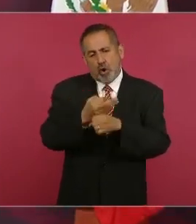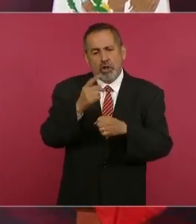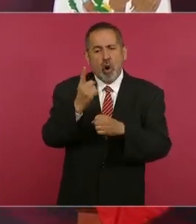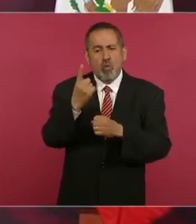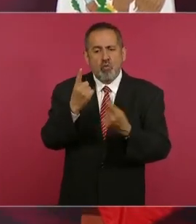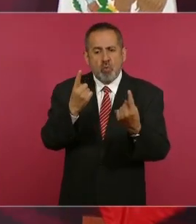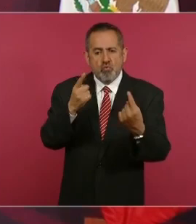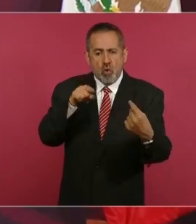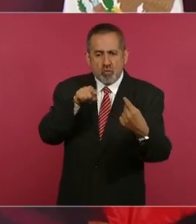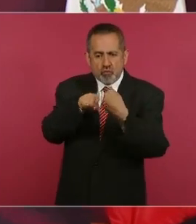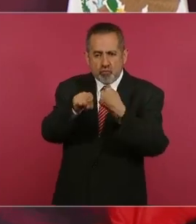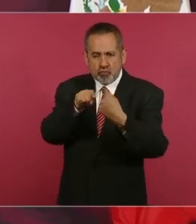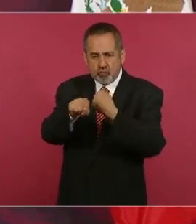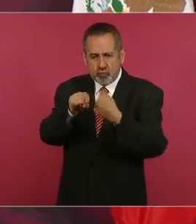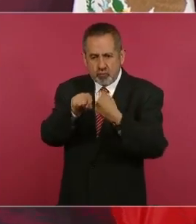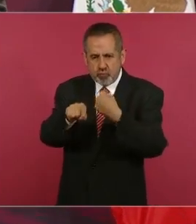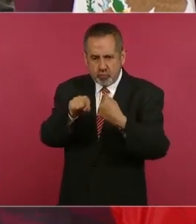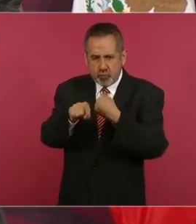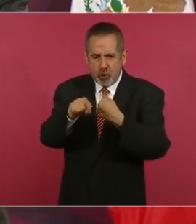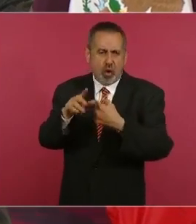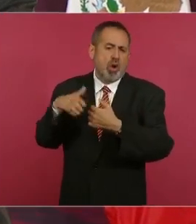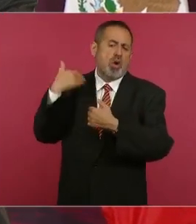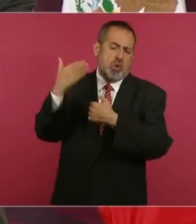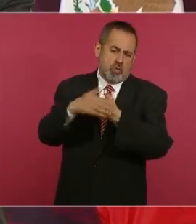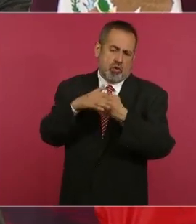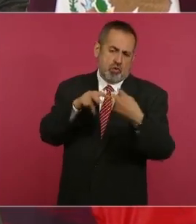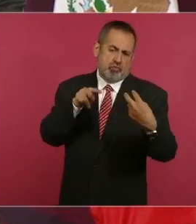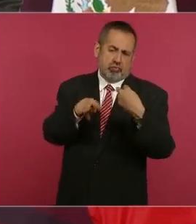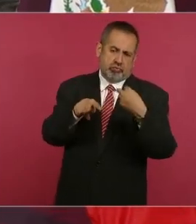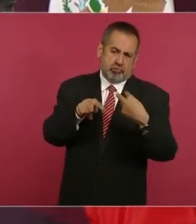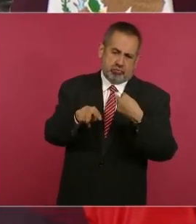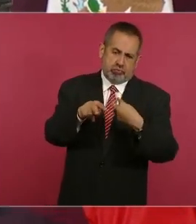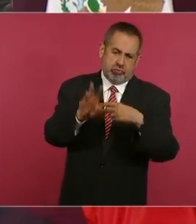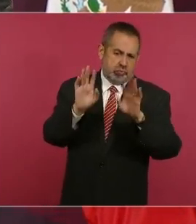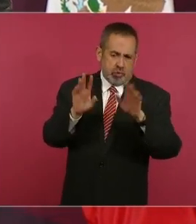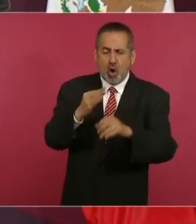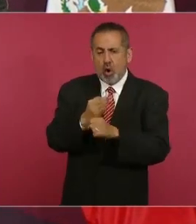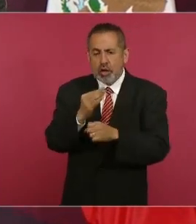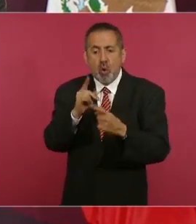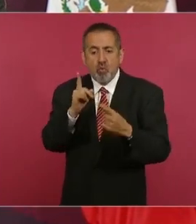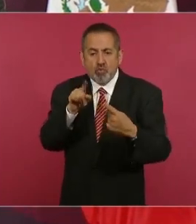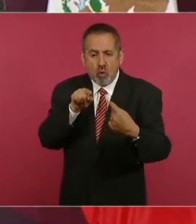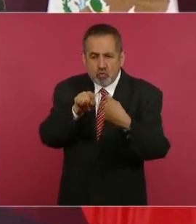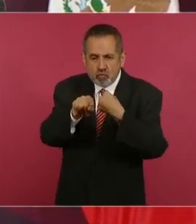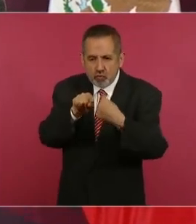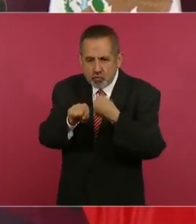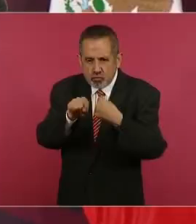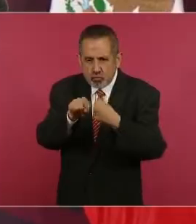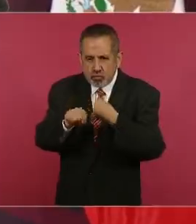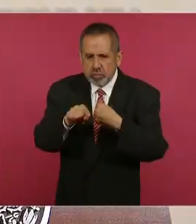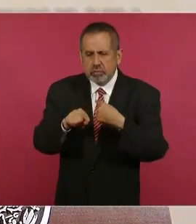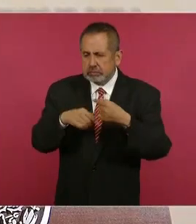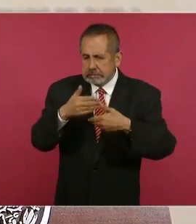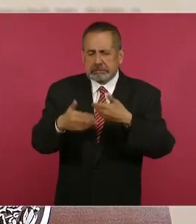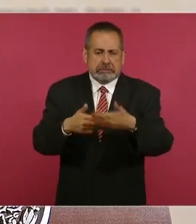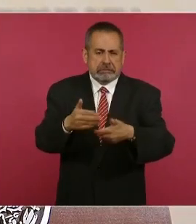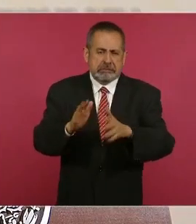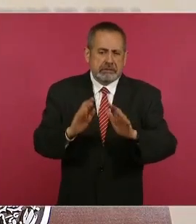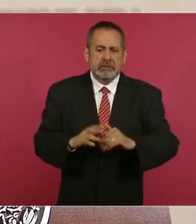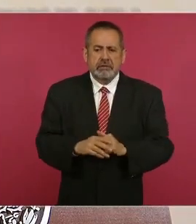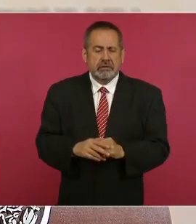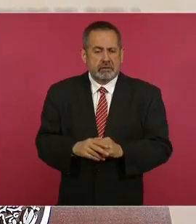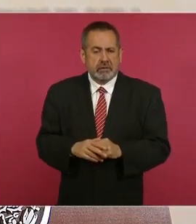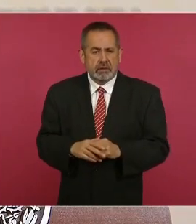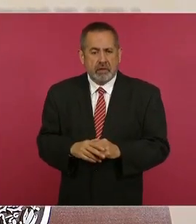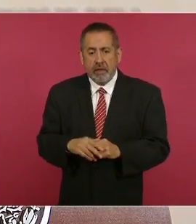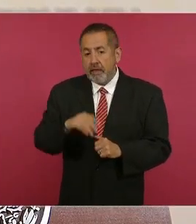carril, pero ya se va a restablecer la comunicación completa. Por eso también